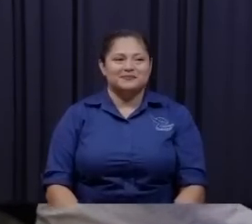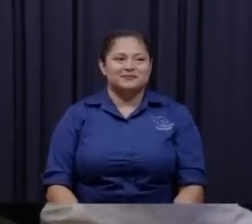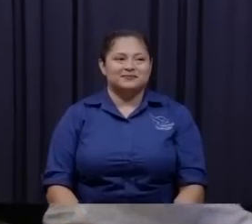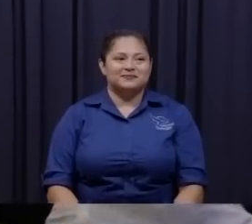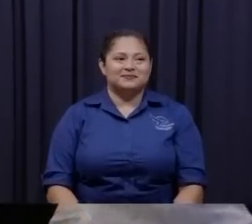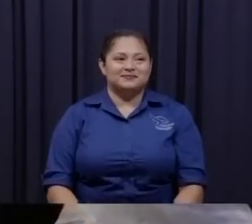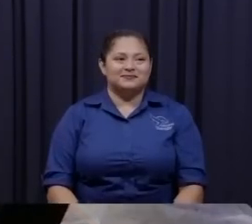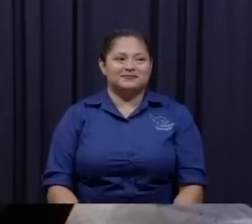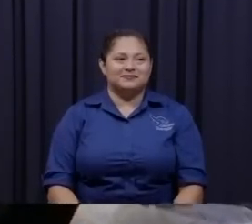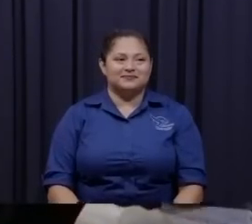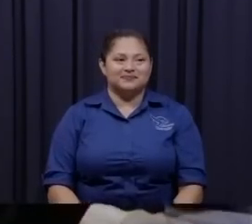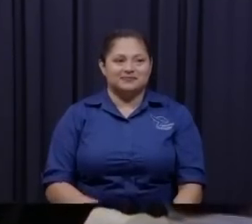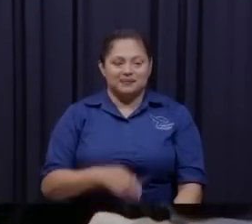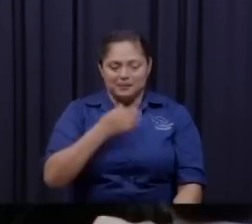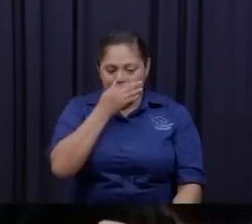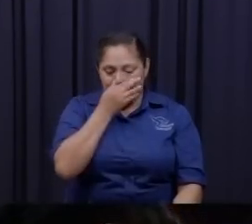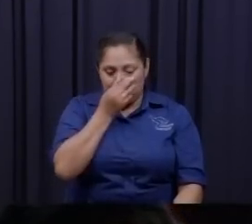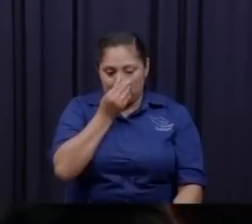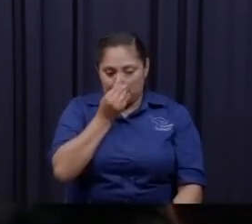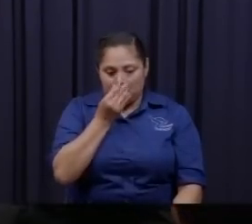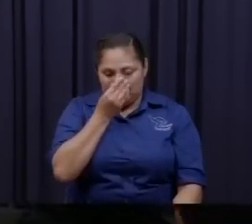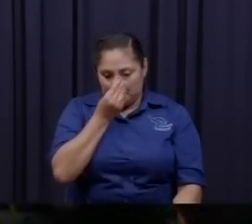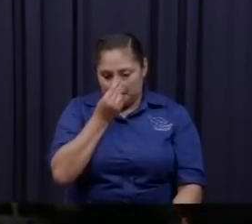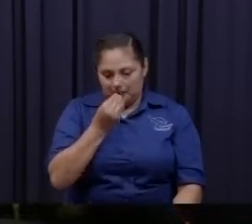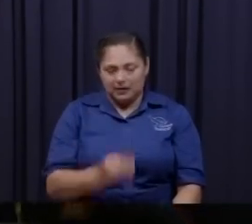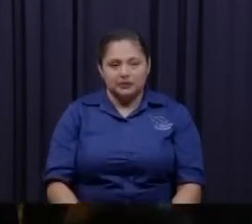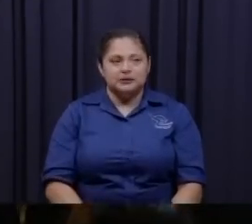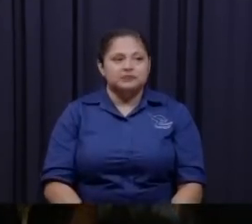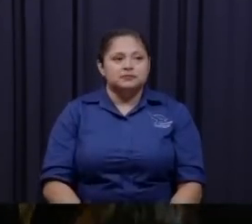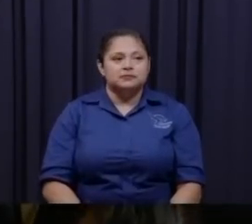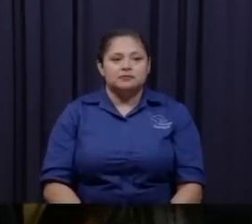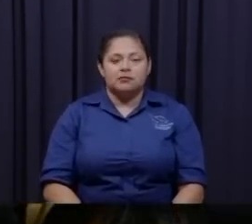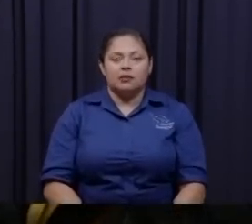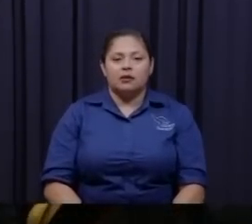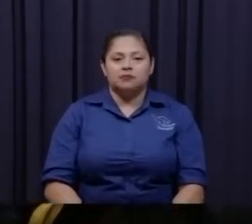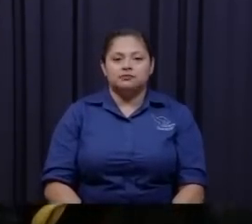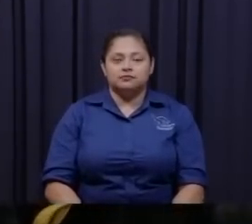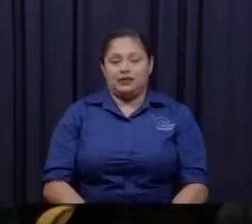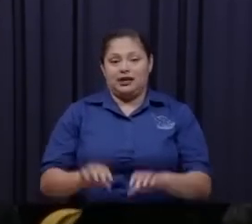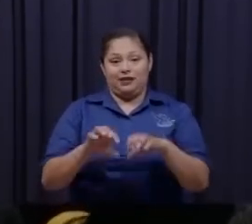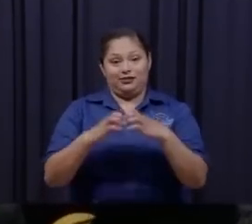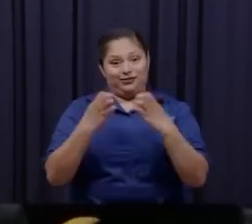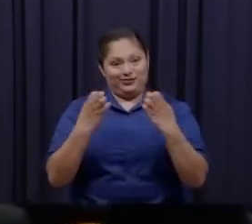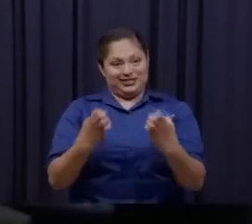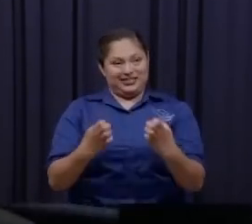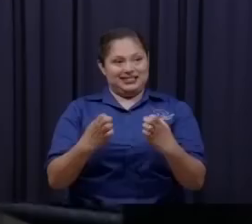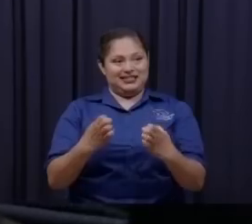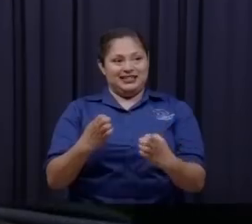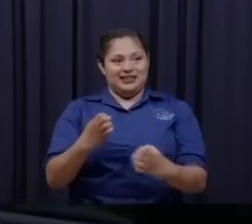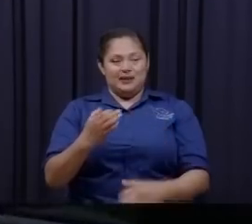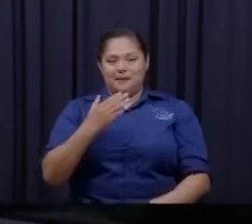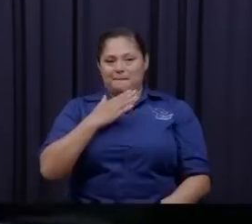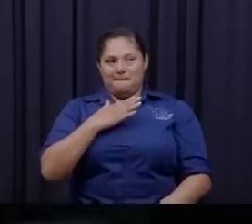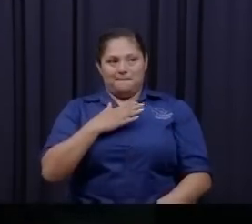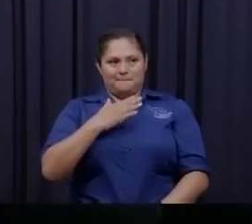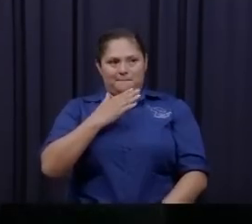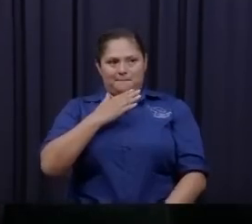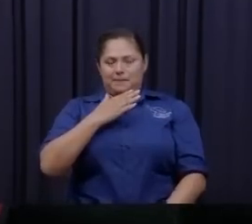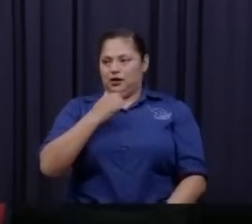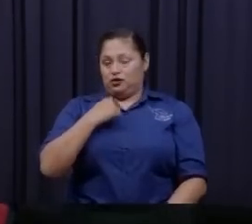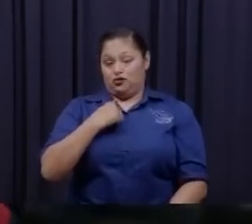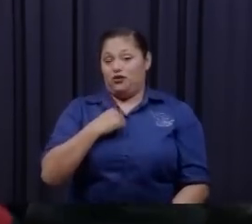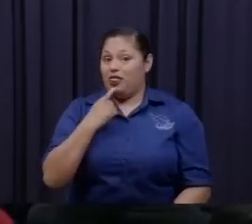vamos a poder ir a oír el reloj de Dios. El oscurecimiento global. Entonces, mire, pues. Y vaya, y se